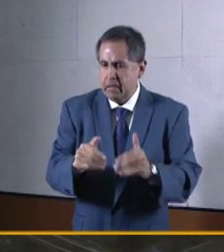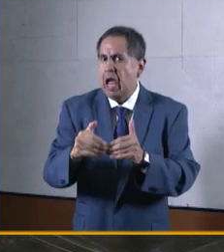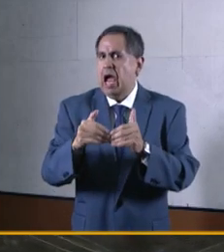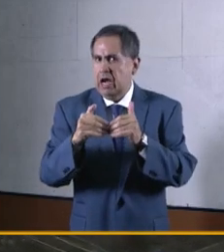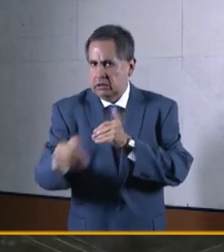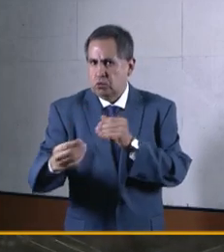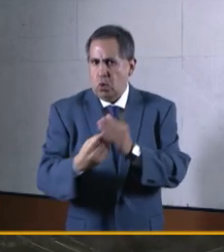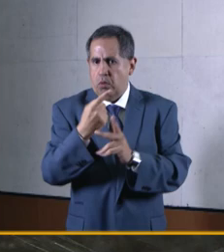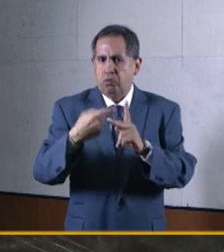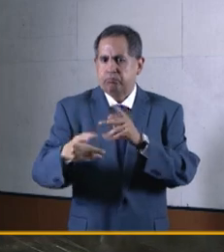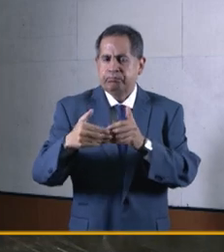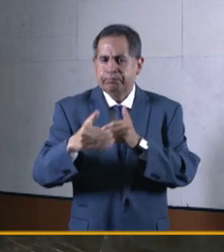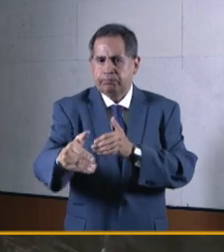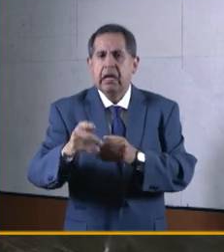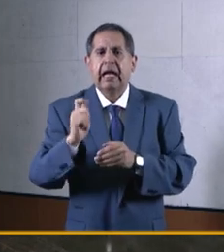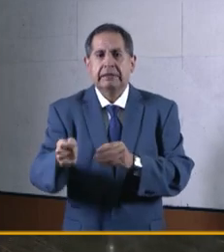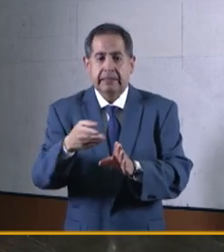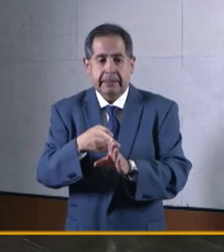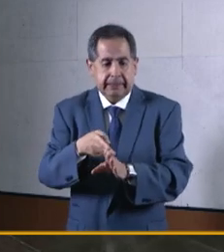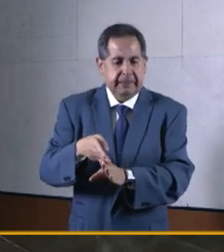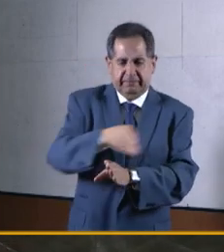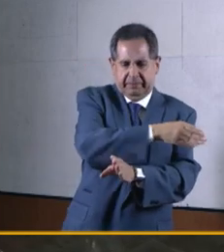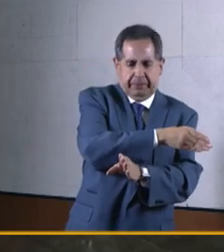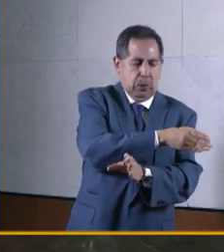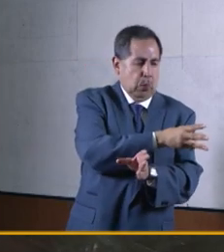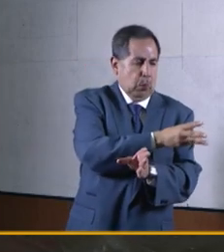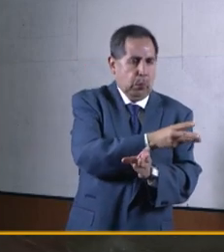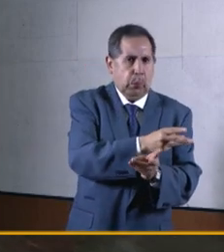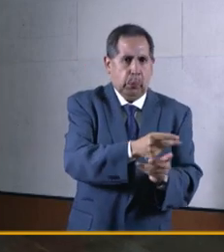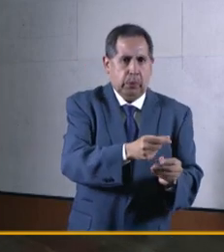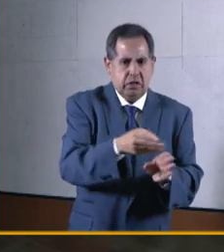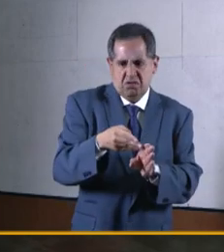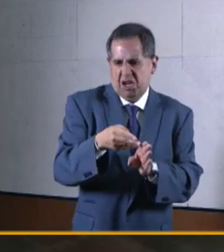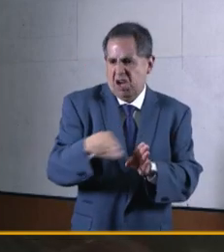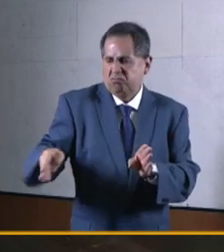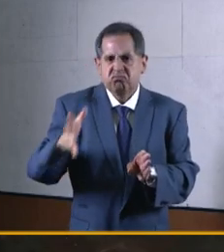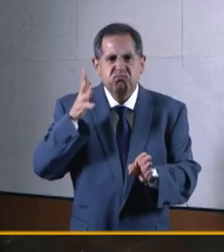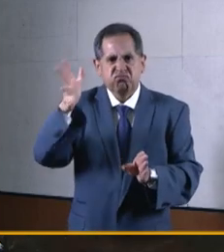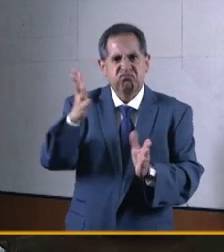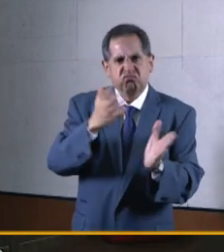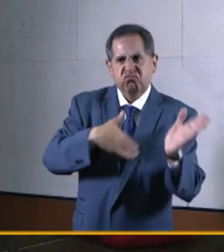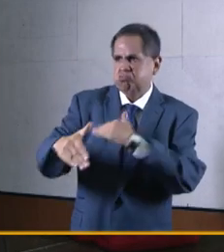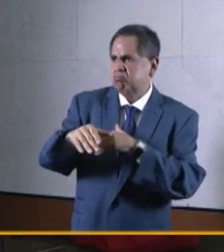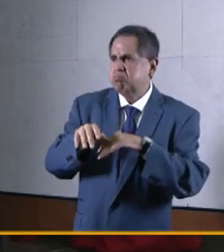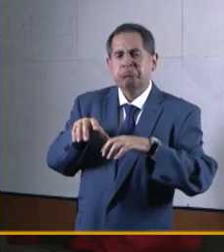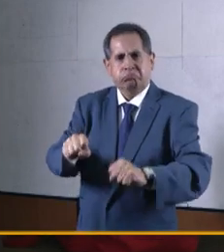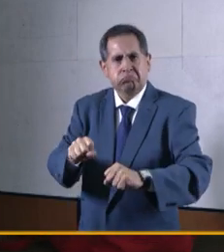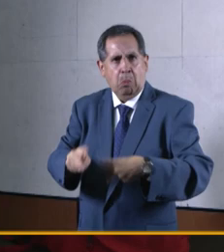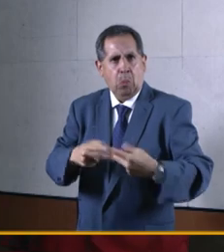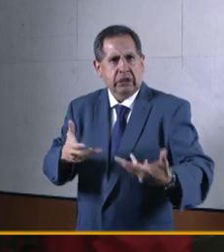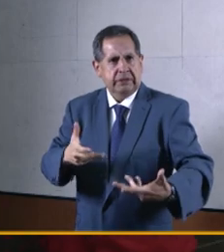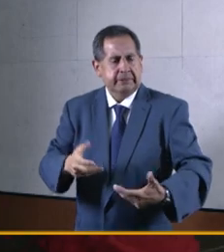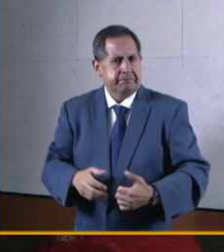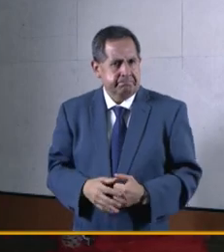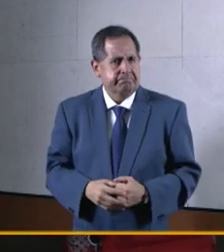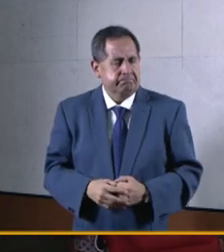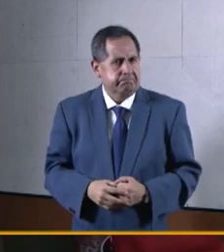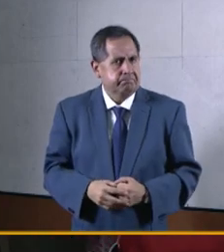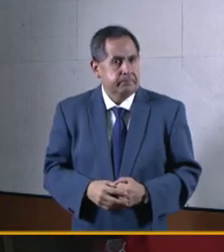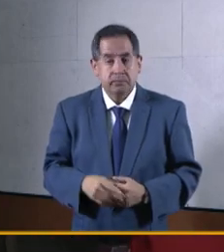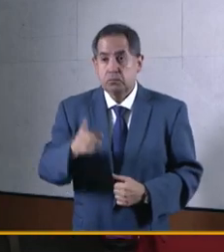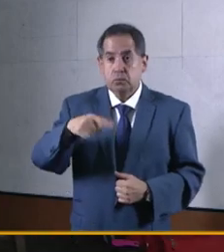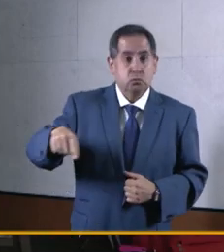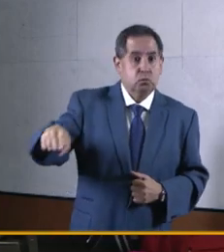frontera entre el pasado que se desvanecía y el porvenir que llegaba ustedes serán